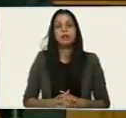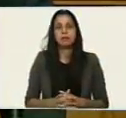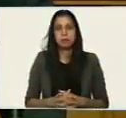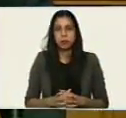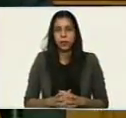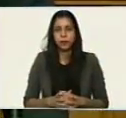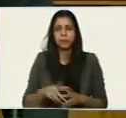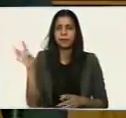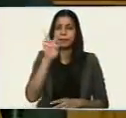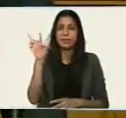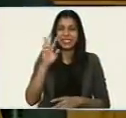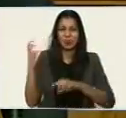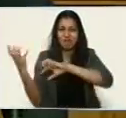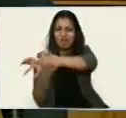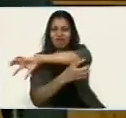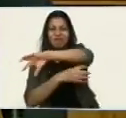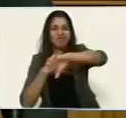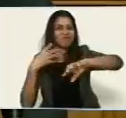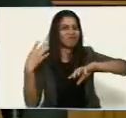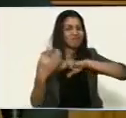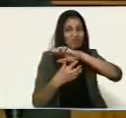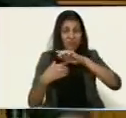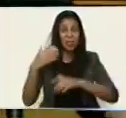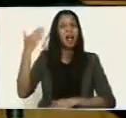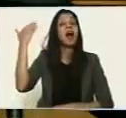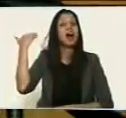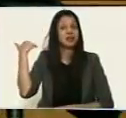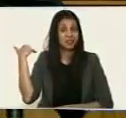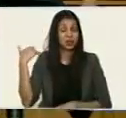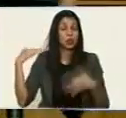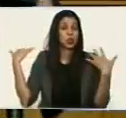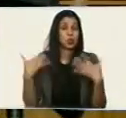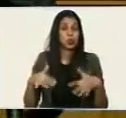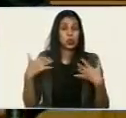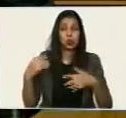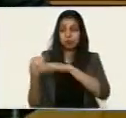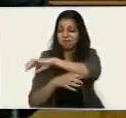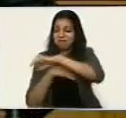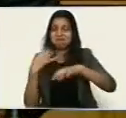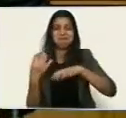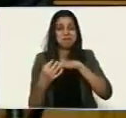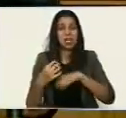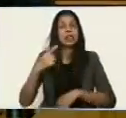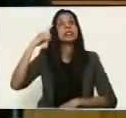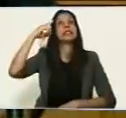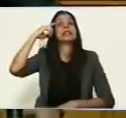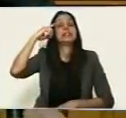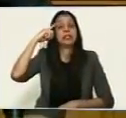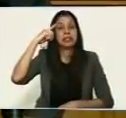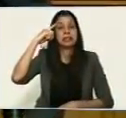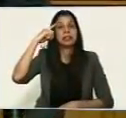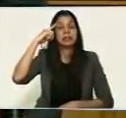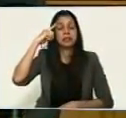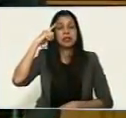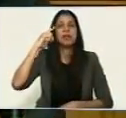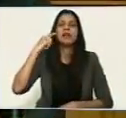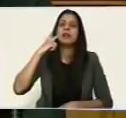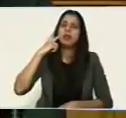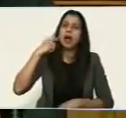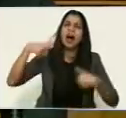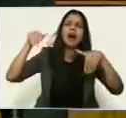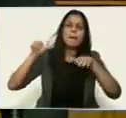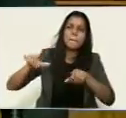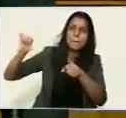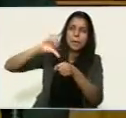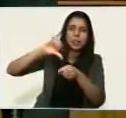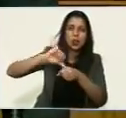estaba nuestro país, y quizás nosotros nos acordamos, lo más cercano es en el paro petrolero del